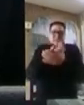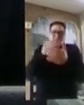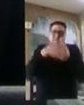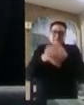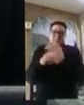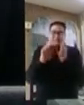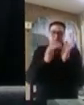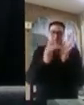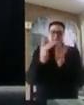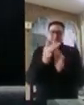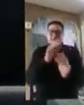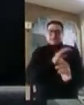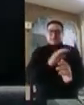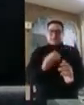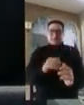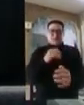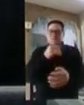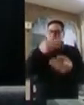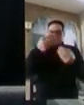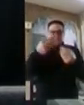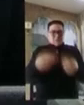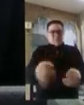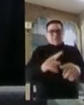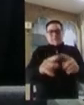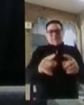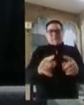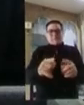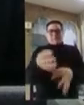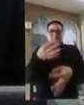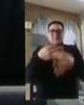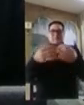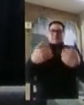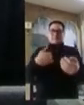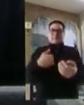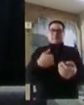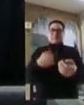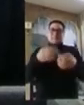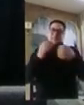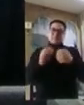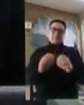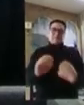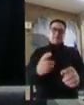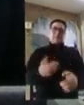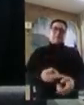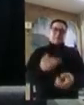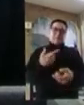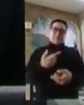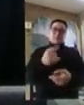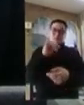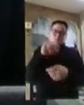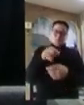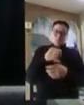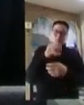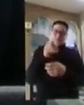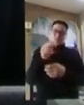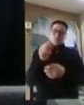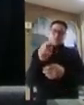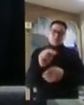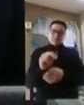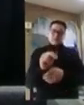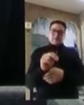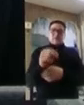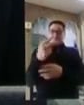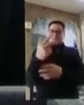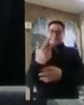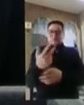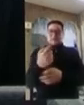el capítulo 17 del libro de Juan, versículo 3, dice de esta manera, y esta es